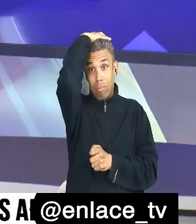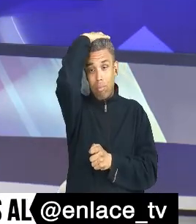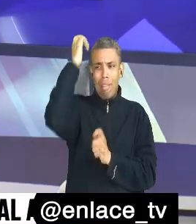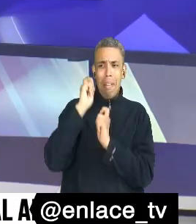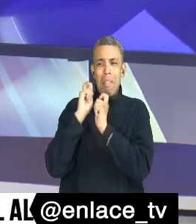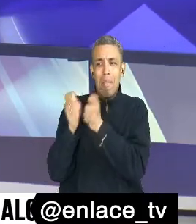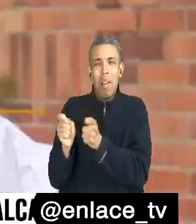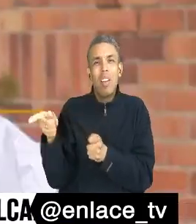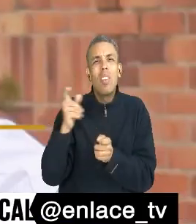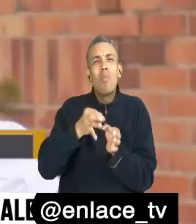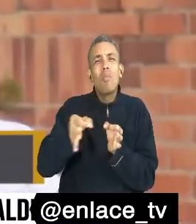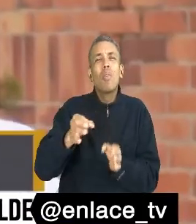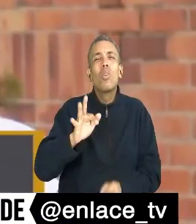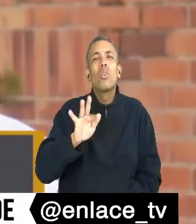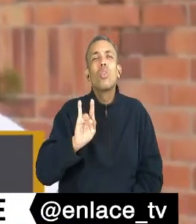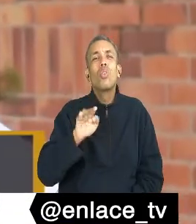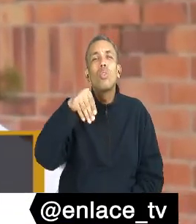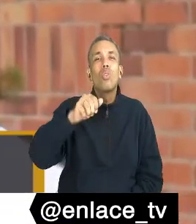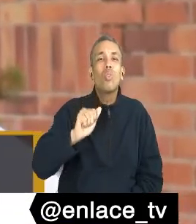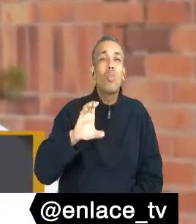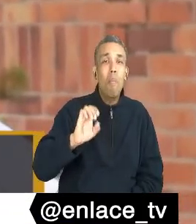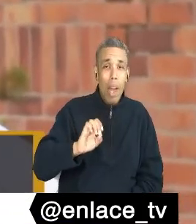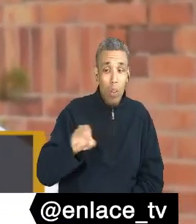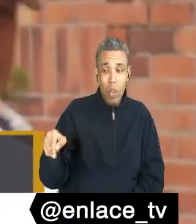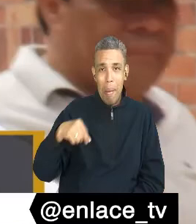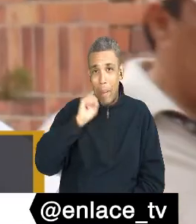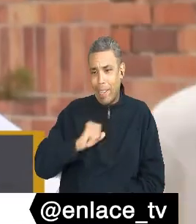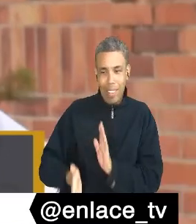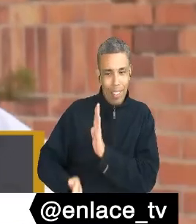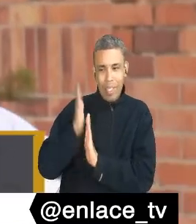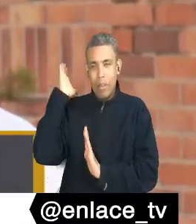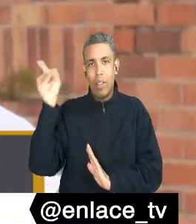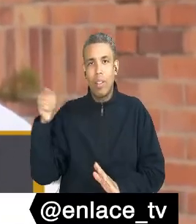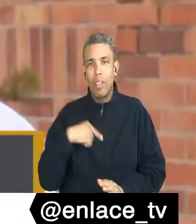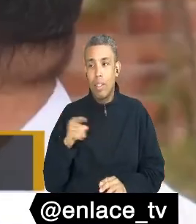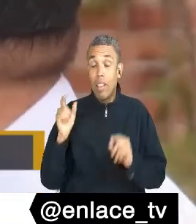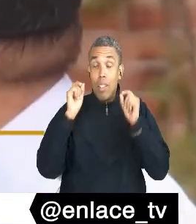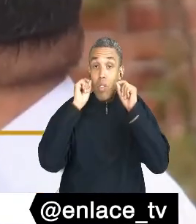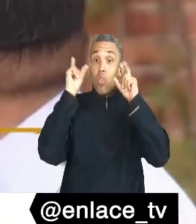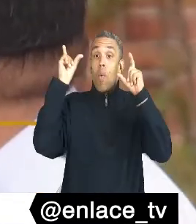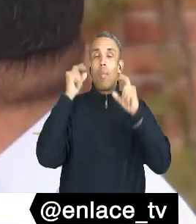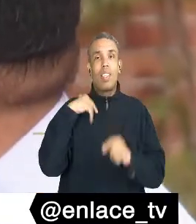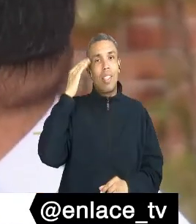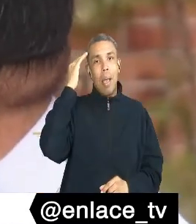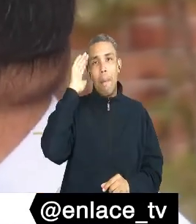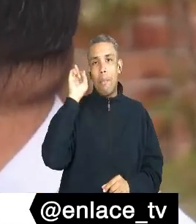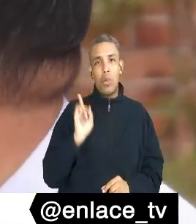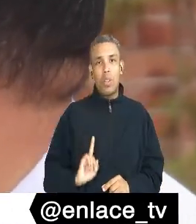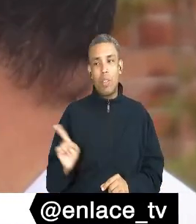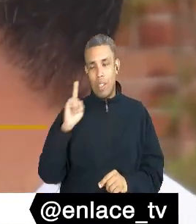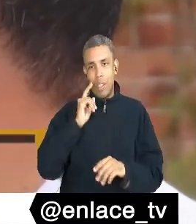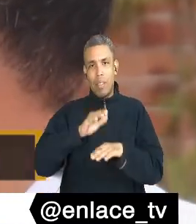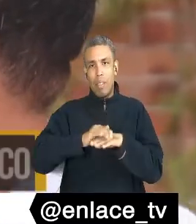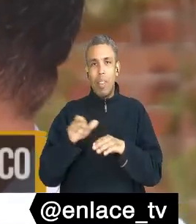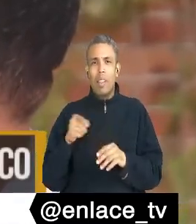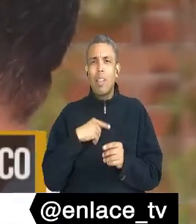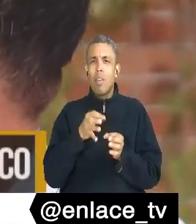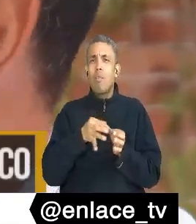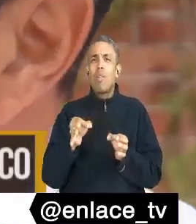sorpresa. El párroco de la Catedral de Barranca Bermeja, Orlando Olave, fue nombrado como obispo de la diócesis de Tumaco.